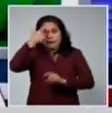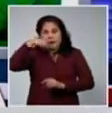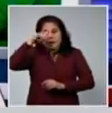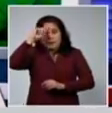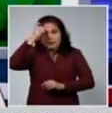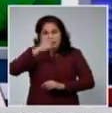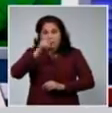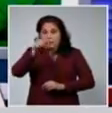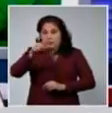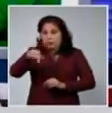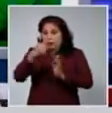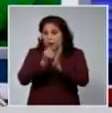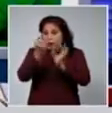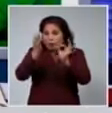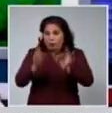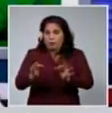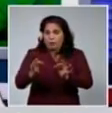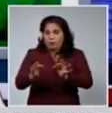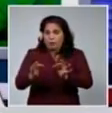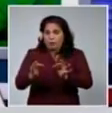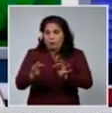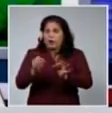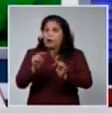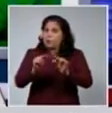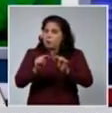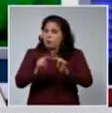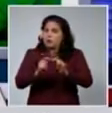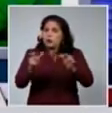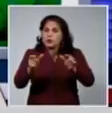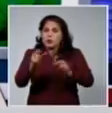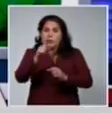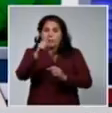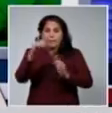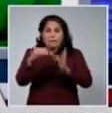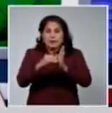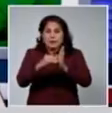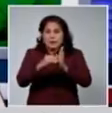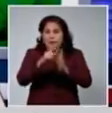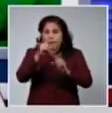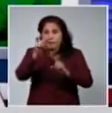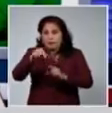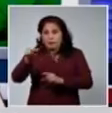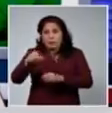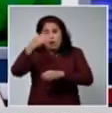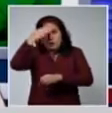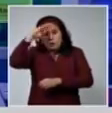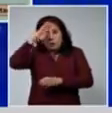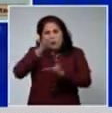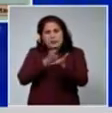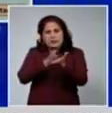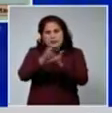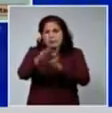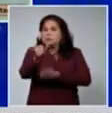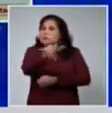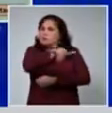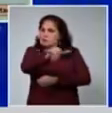caso confirmado por 100.000 habitantes en cuba se mantiene similar